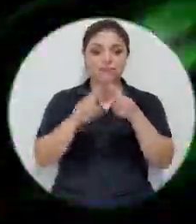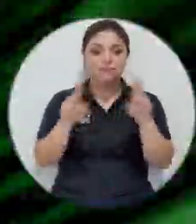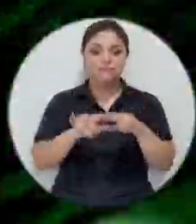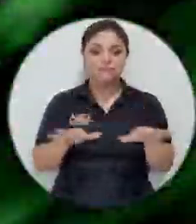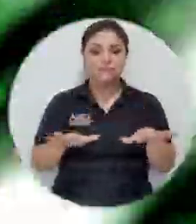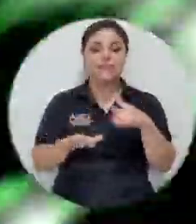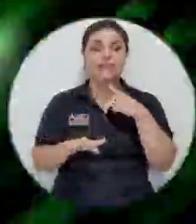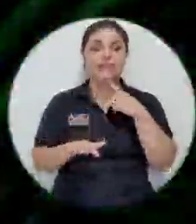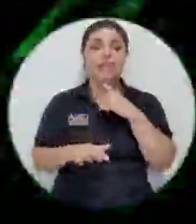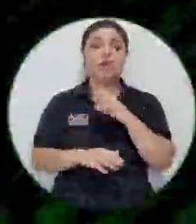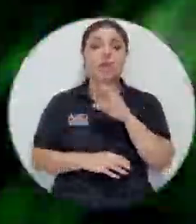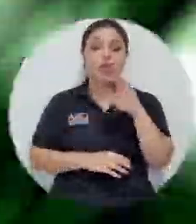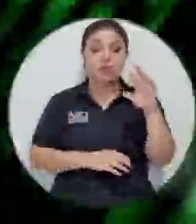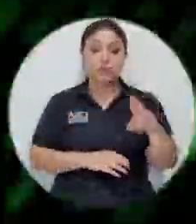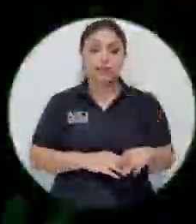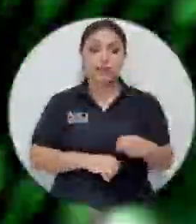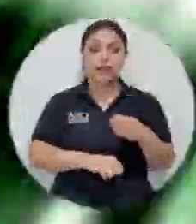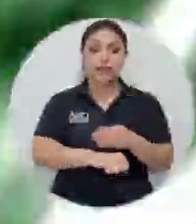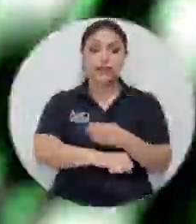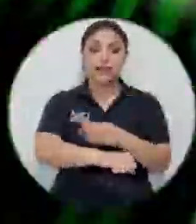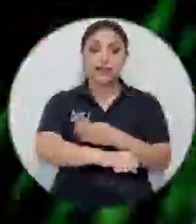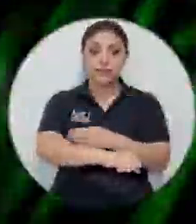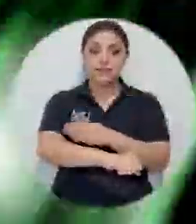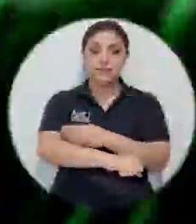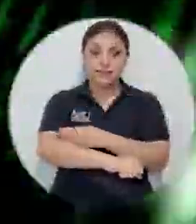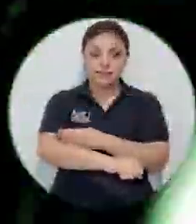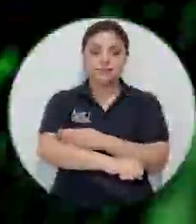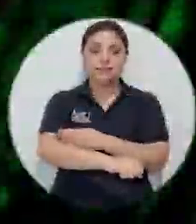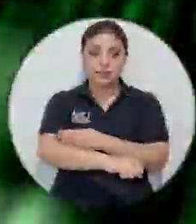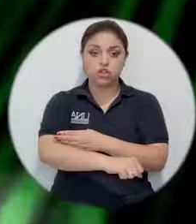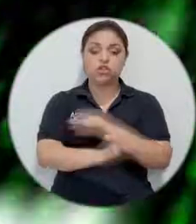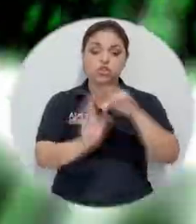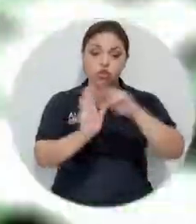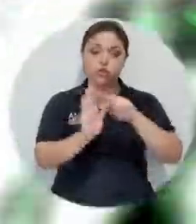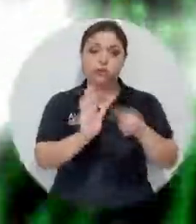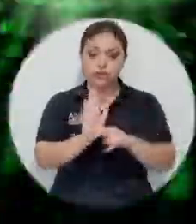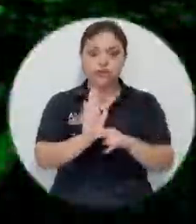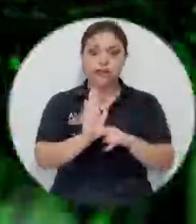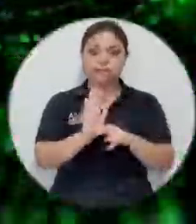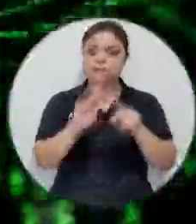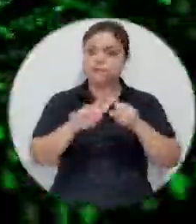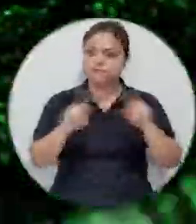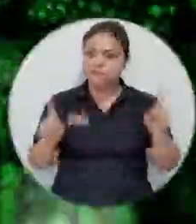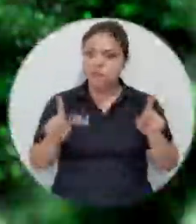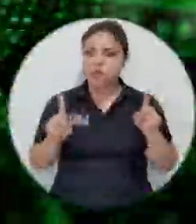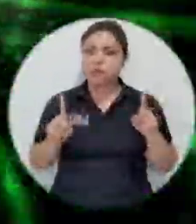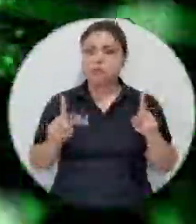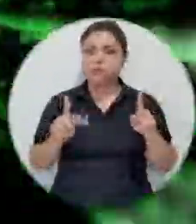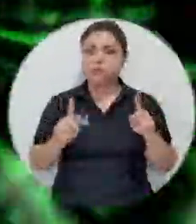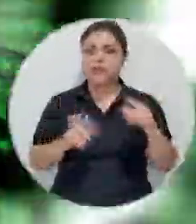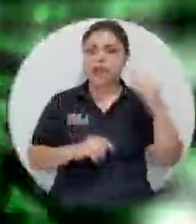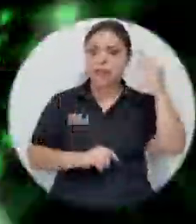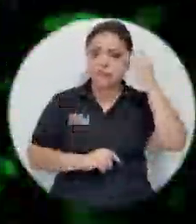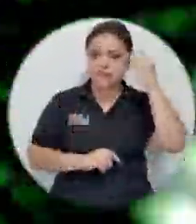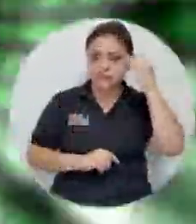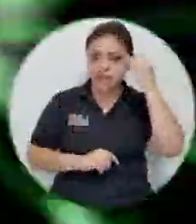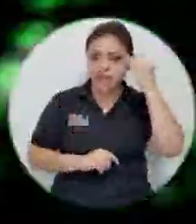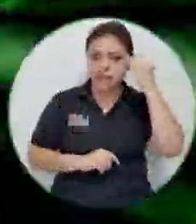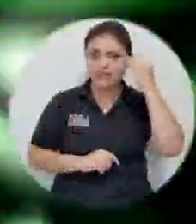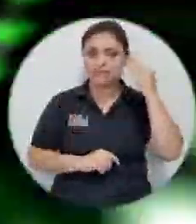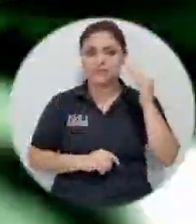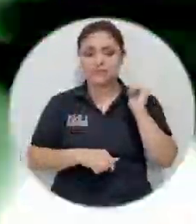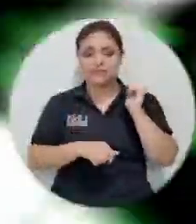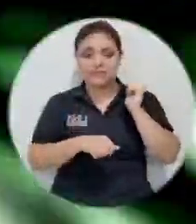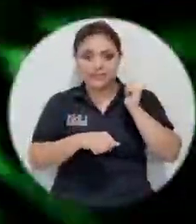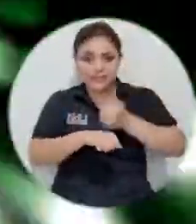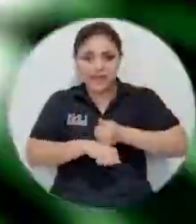parte normativa. O sea, en 5 años hemos mejorado la normativa, pero las